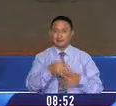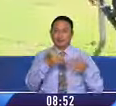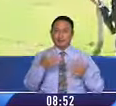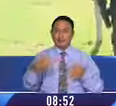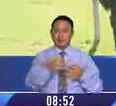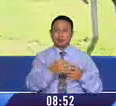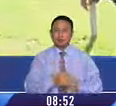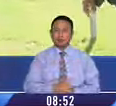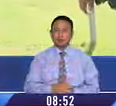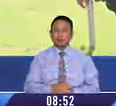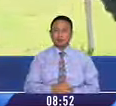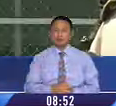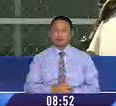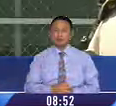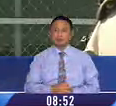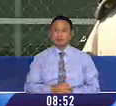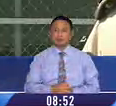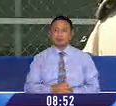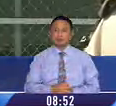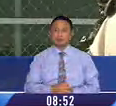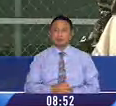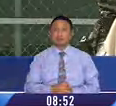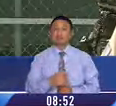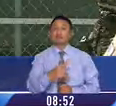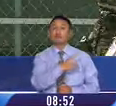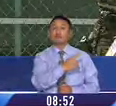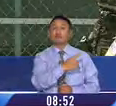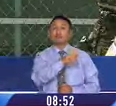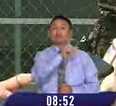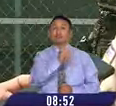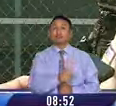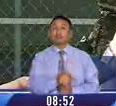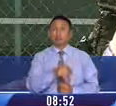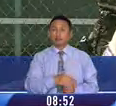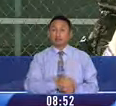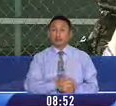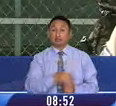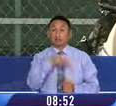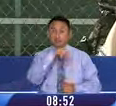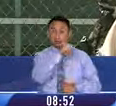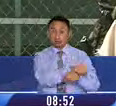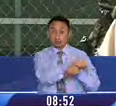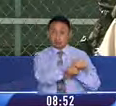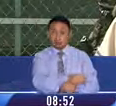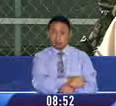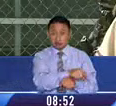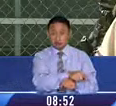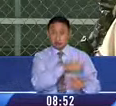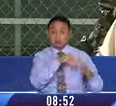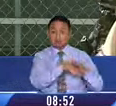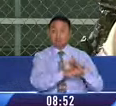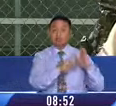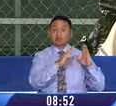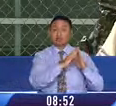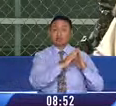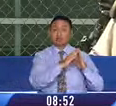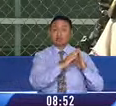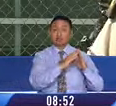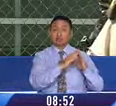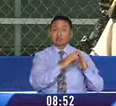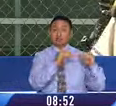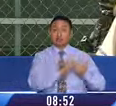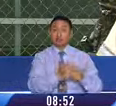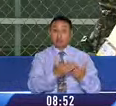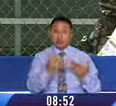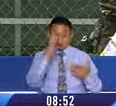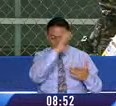fue capturado por los oficiales. Este individuo que sí está detenido se encontraba pues al interior buscando